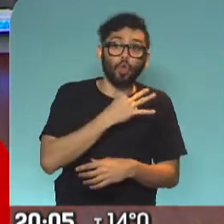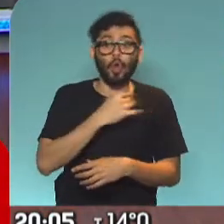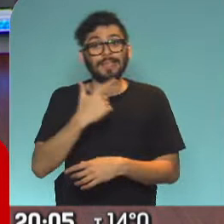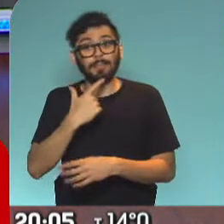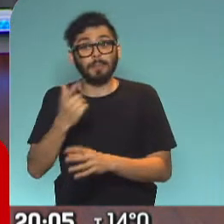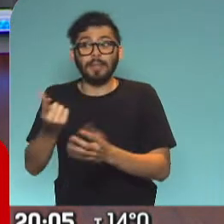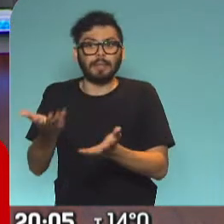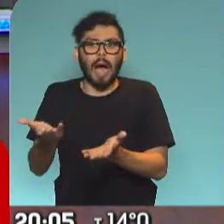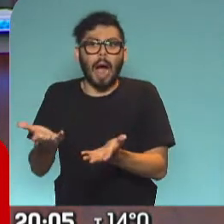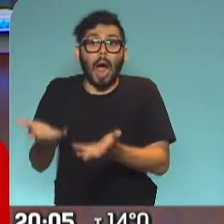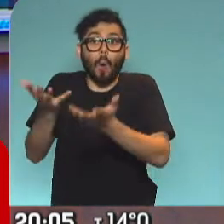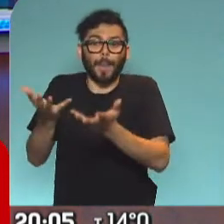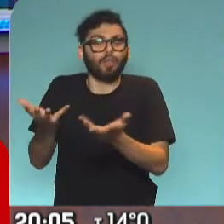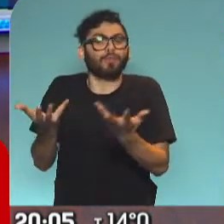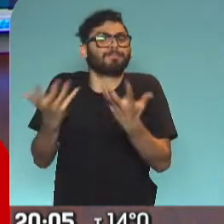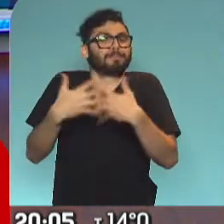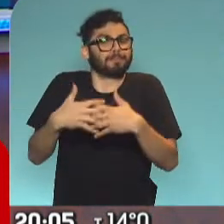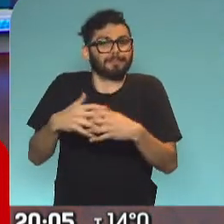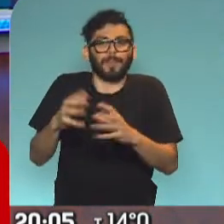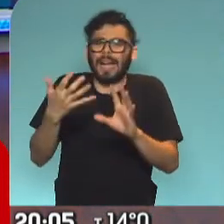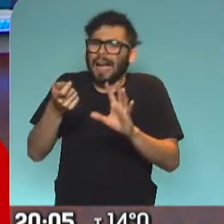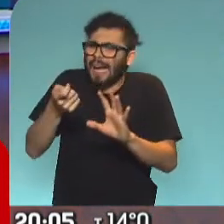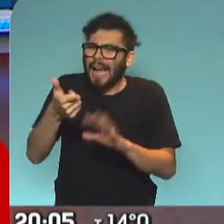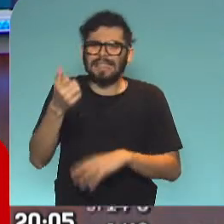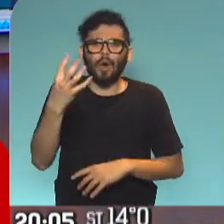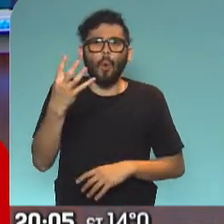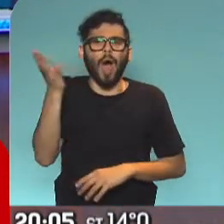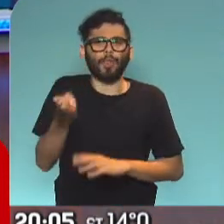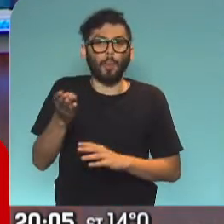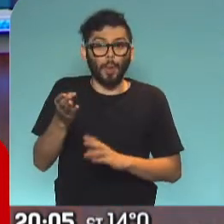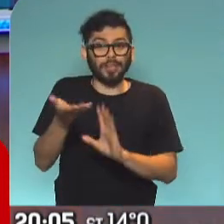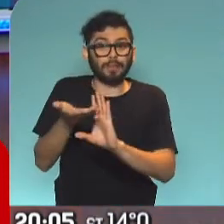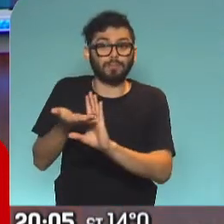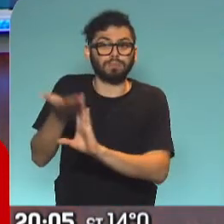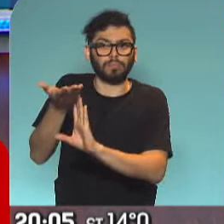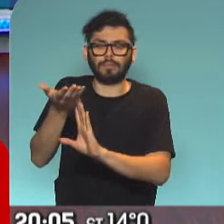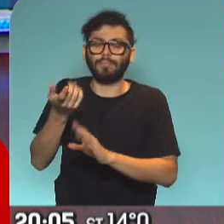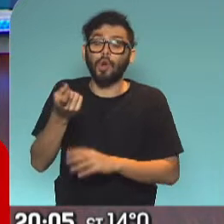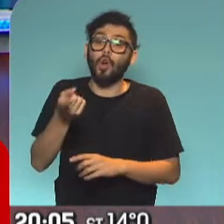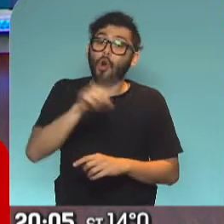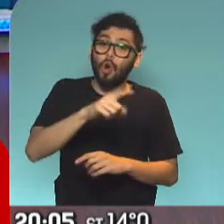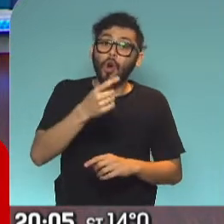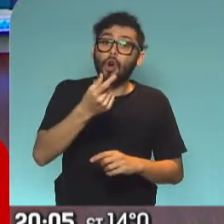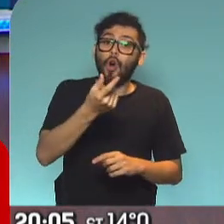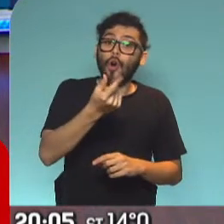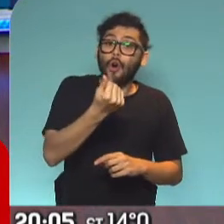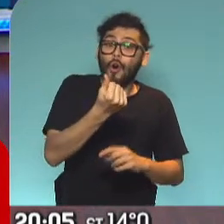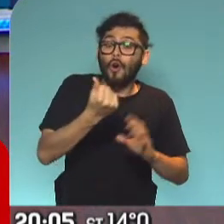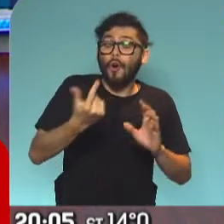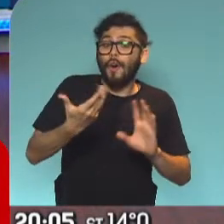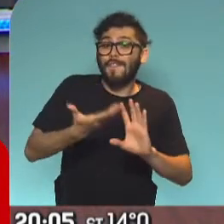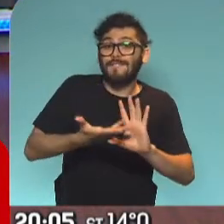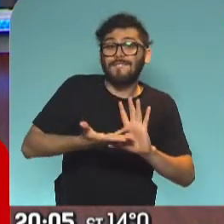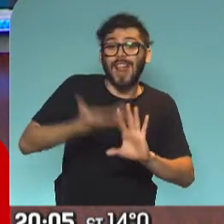que terminamos viendo un aumento casi del 4%. No pasó lo mismo con lo que es la inflación acumulada, o